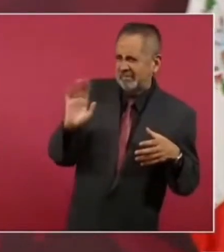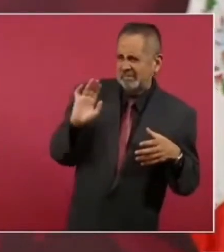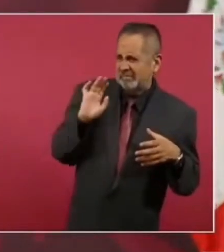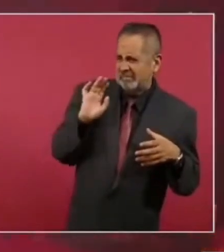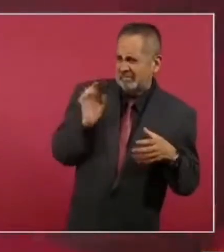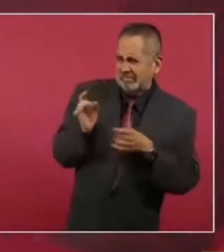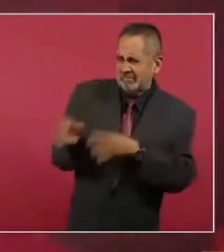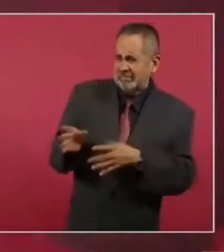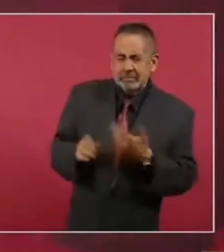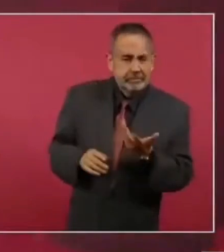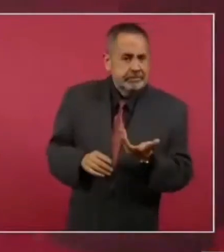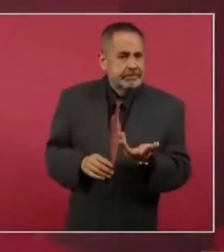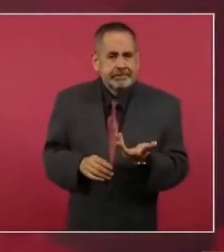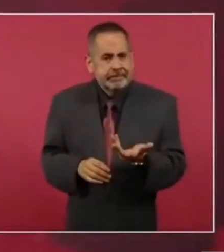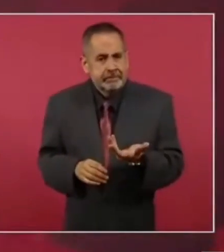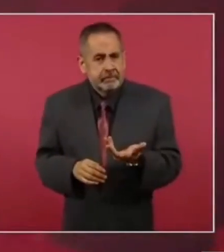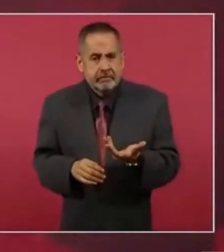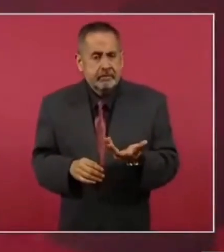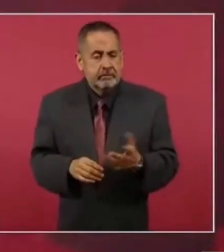predilectos, si antes